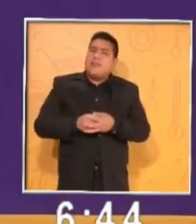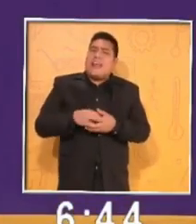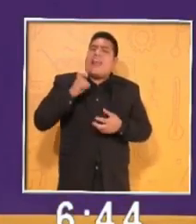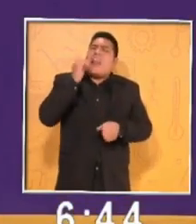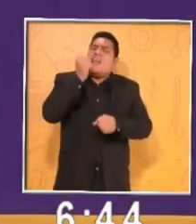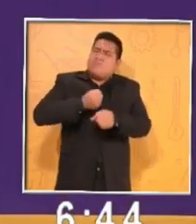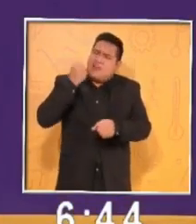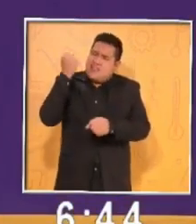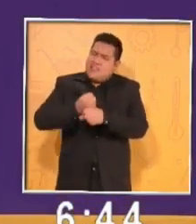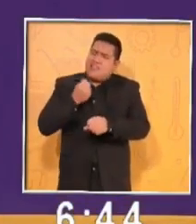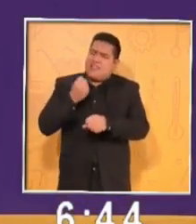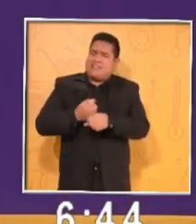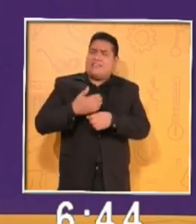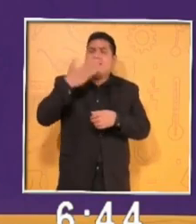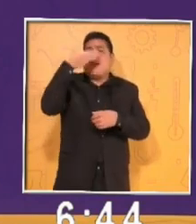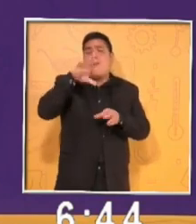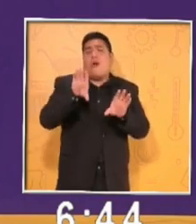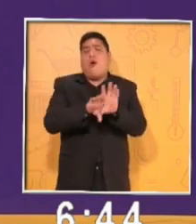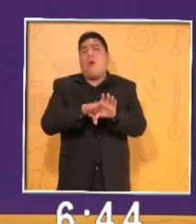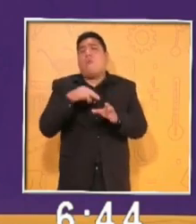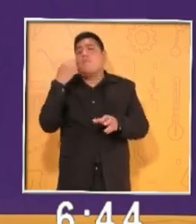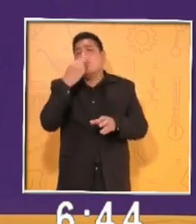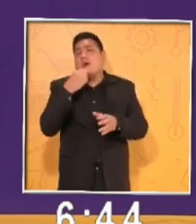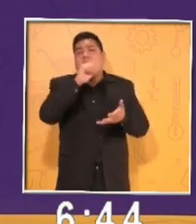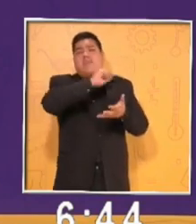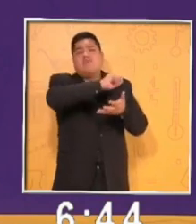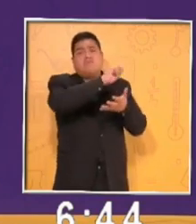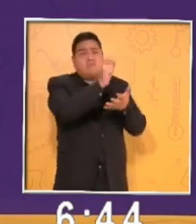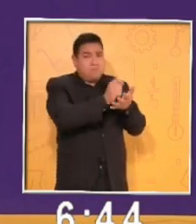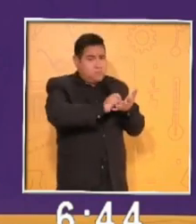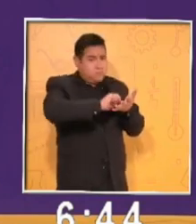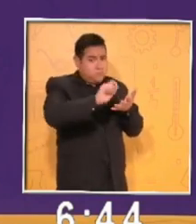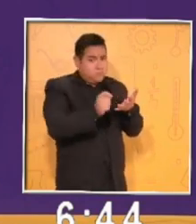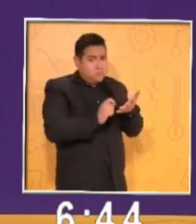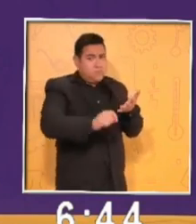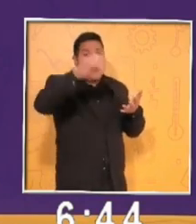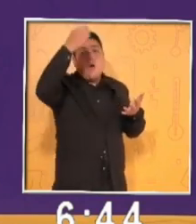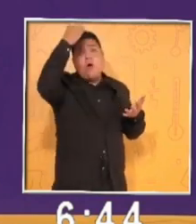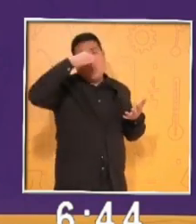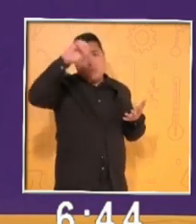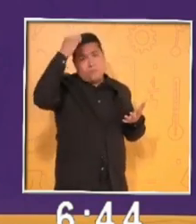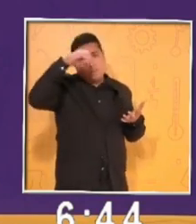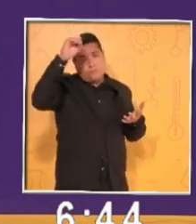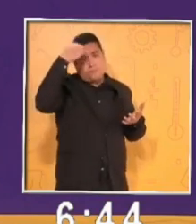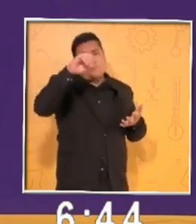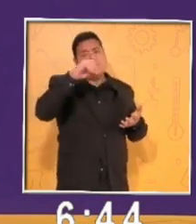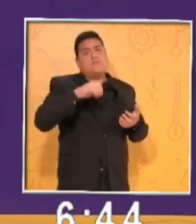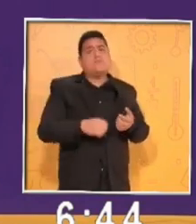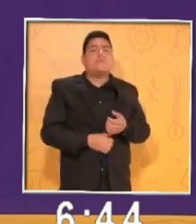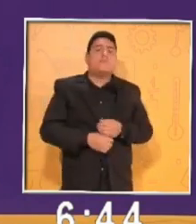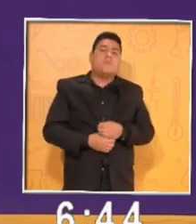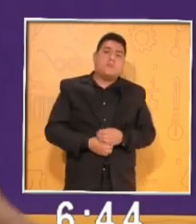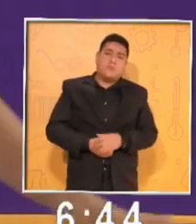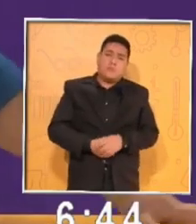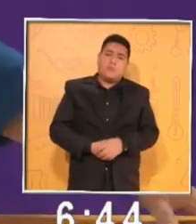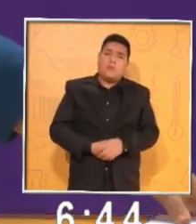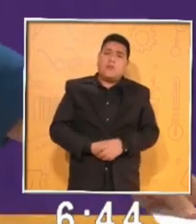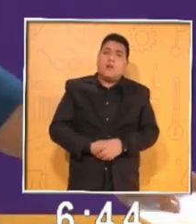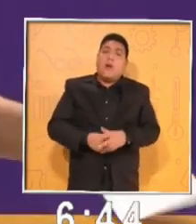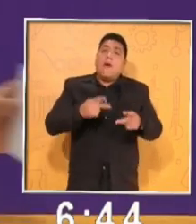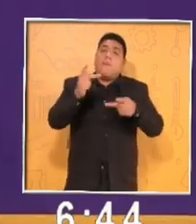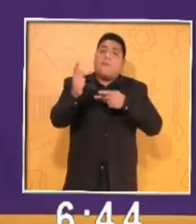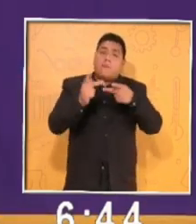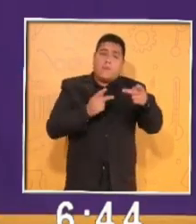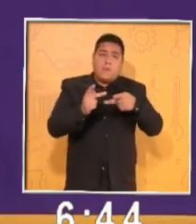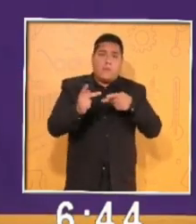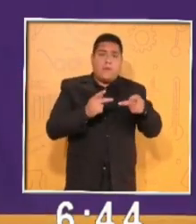van a saber cómo se utiliza para la redacción de sus próximos artículos o textos argumentativos. Preparé